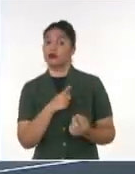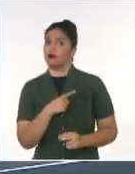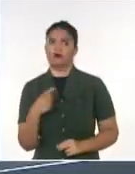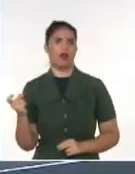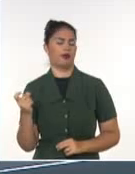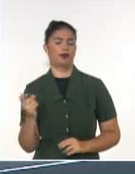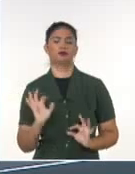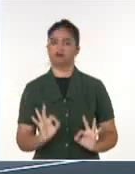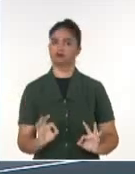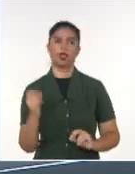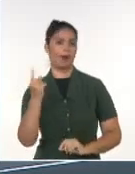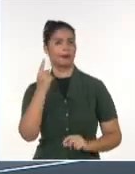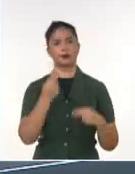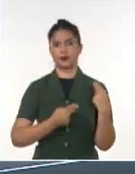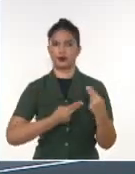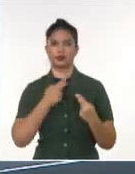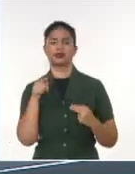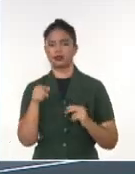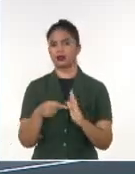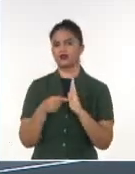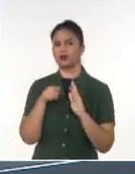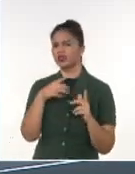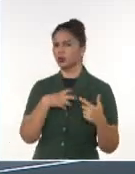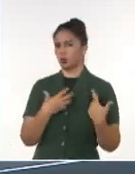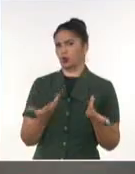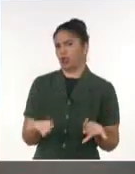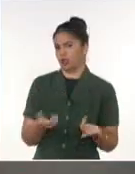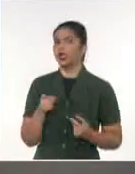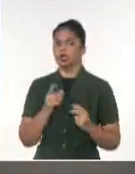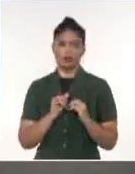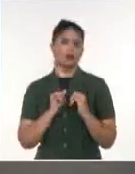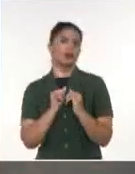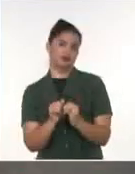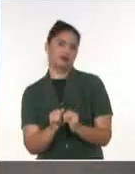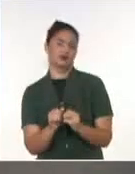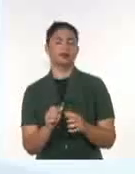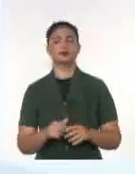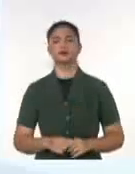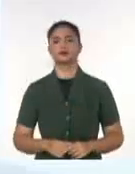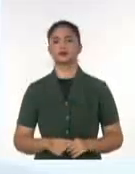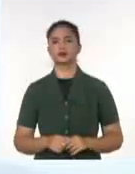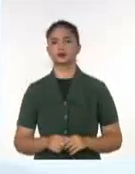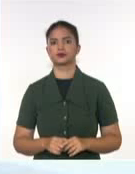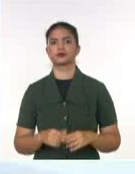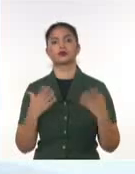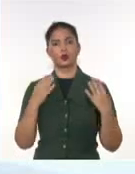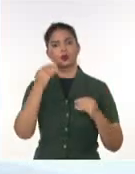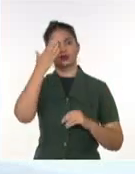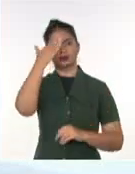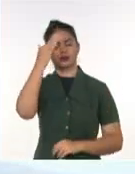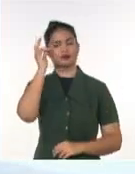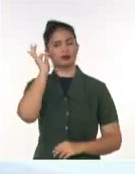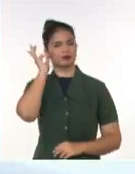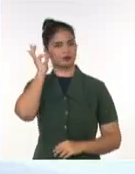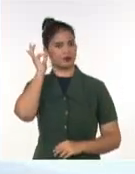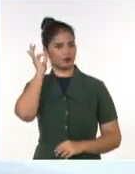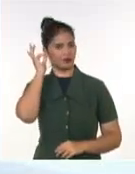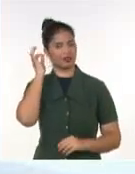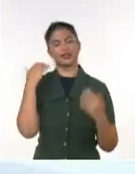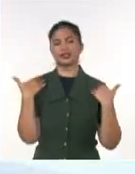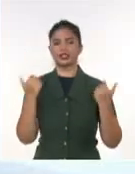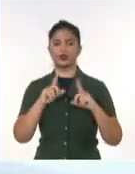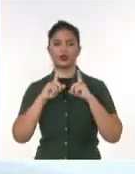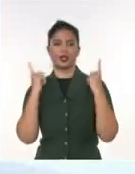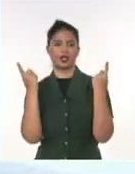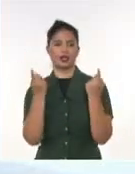inmediata al médico, que es el único que nos puede definir qué cosa es lo que está sucediendo. Muchísimas gracias. Agradecemos la presencia en nuestro noticiero de la directora general